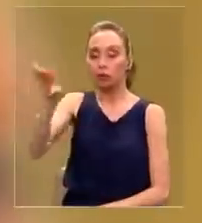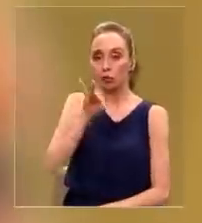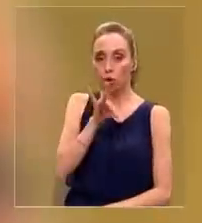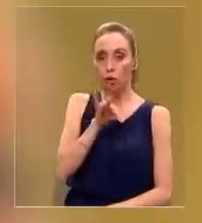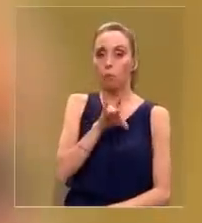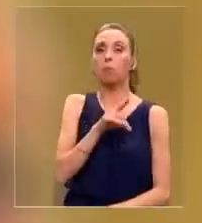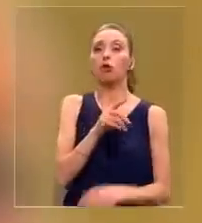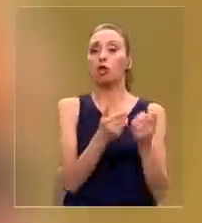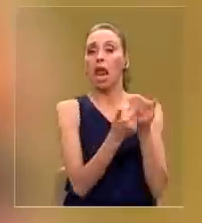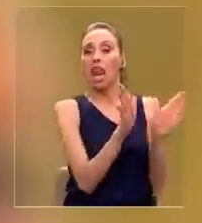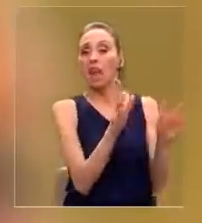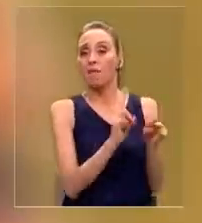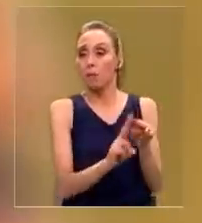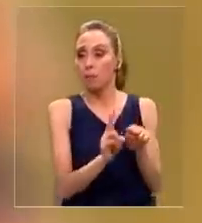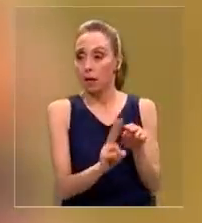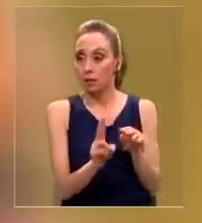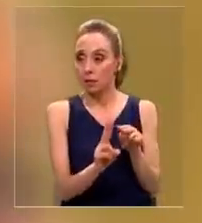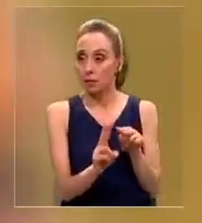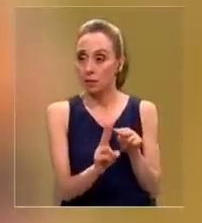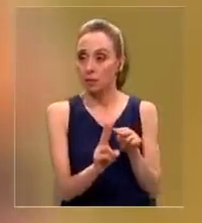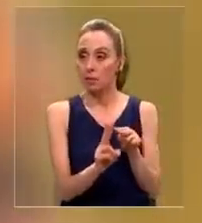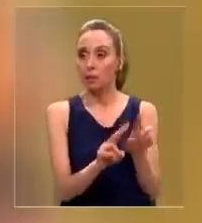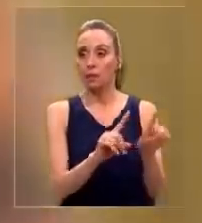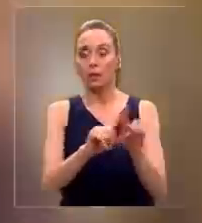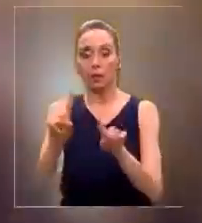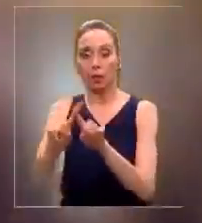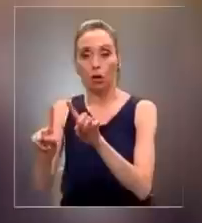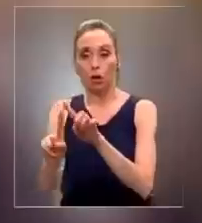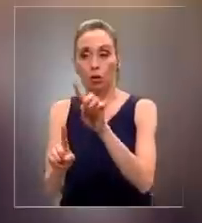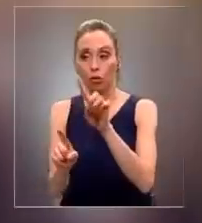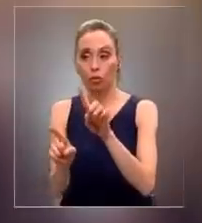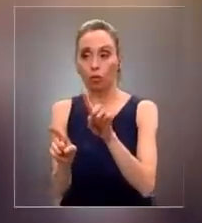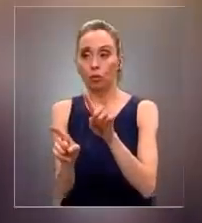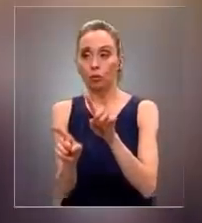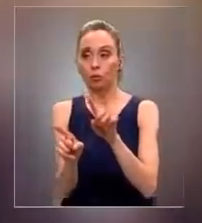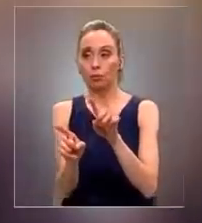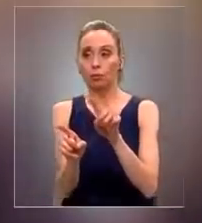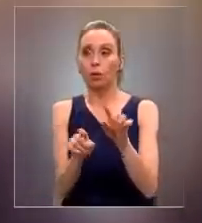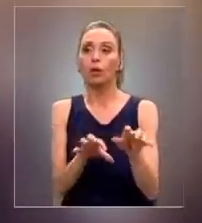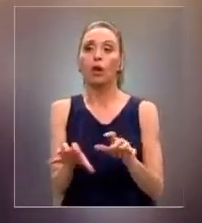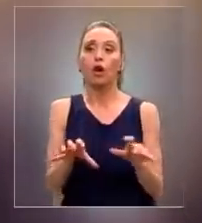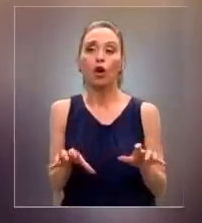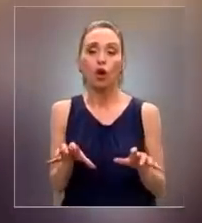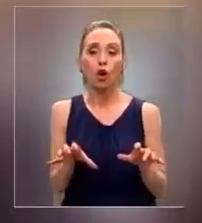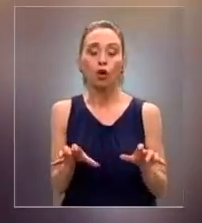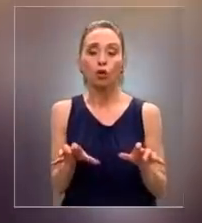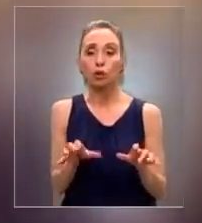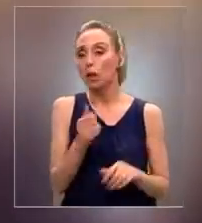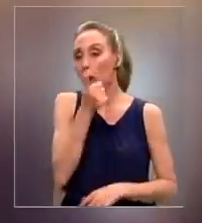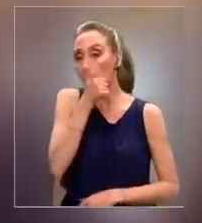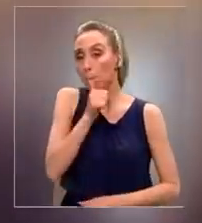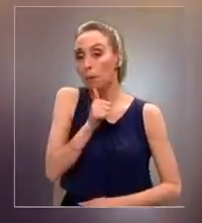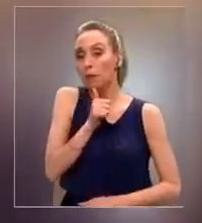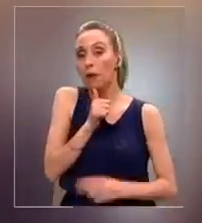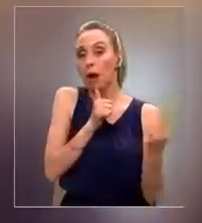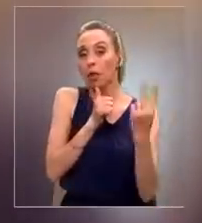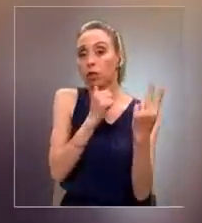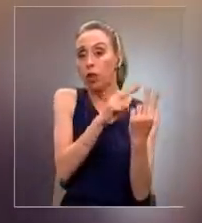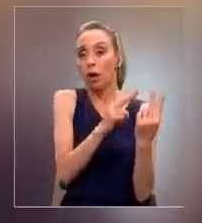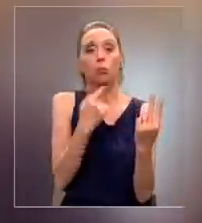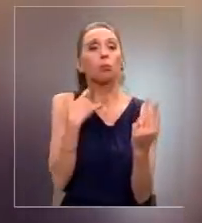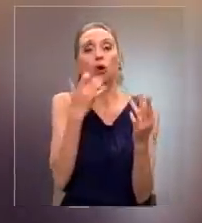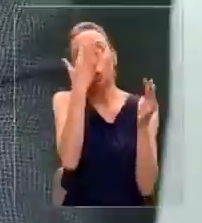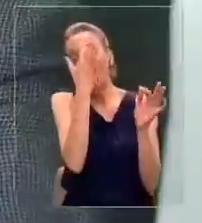tiene la libertad de hacerlo, ¿ya? El resto son cosas que son privadas de ellos. ¿Por qué toman